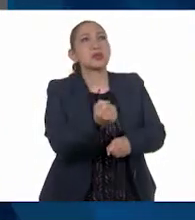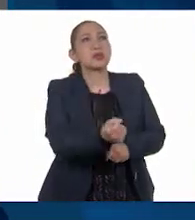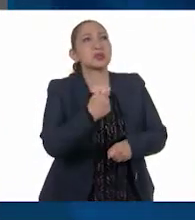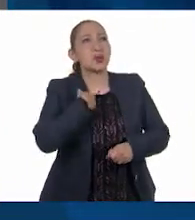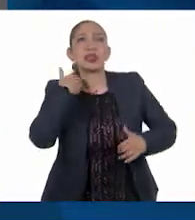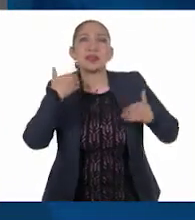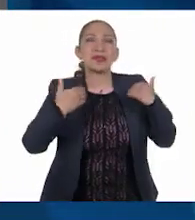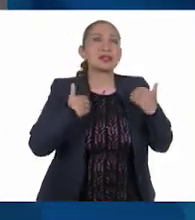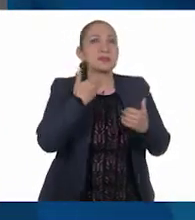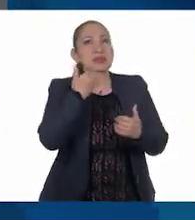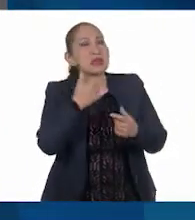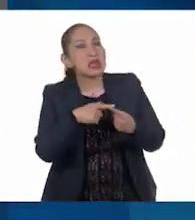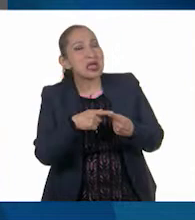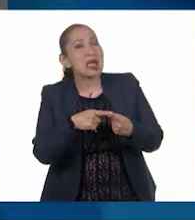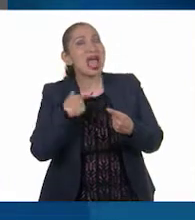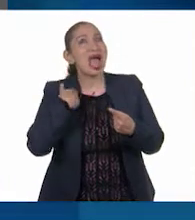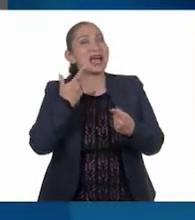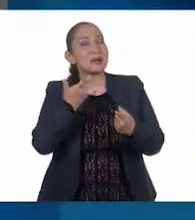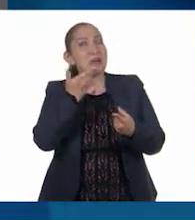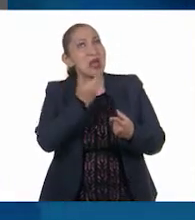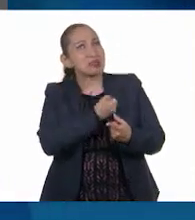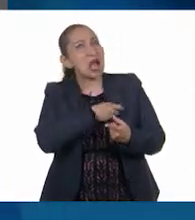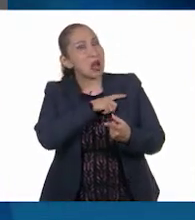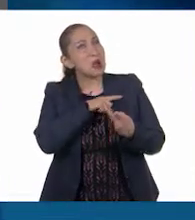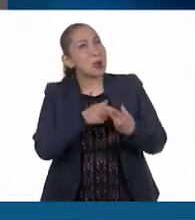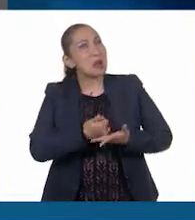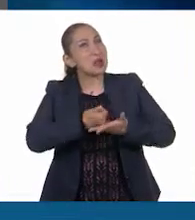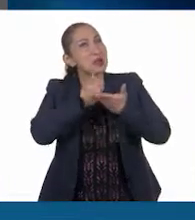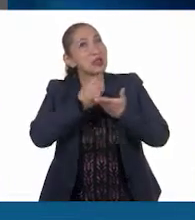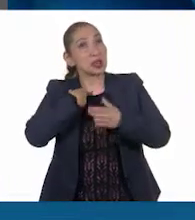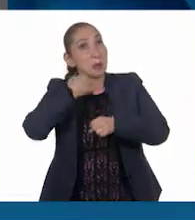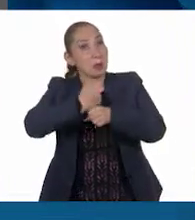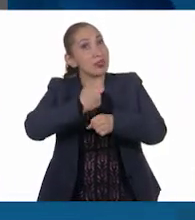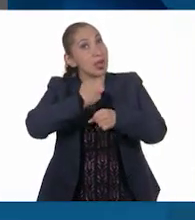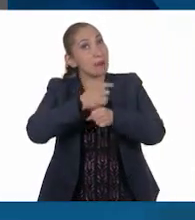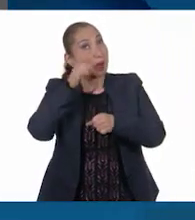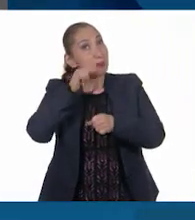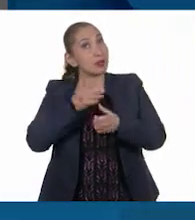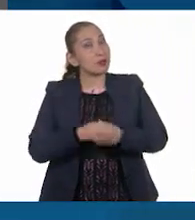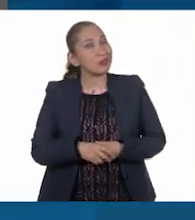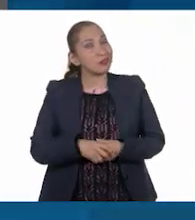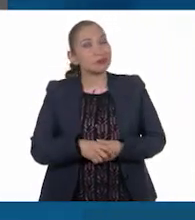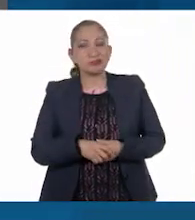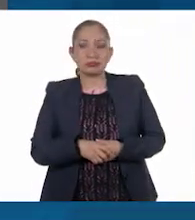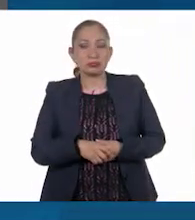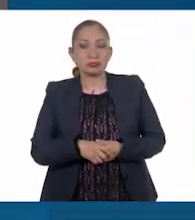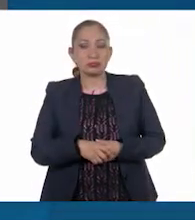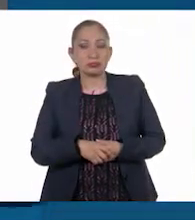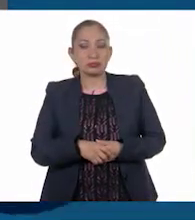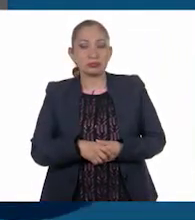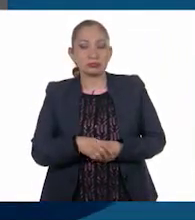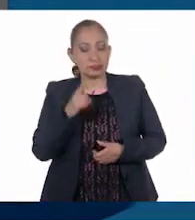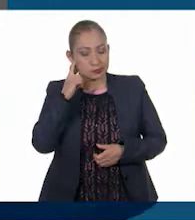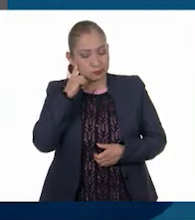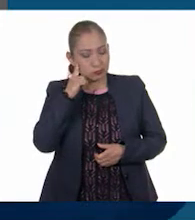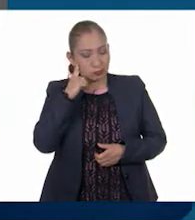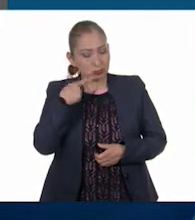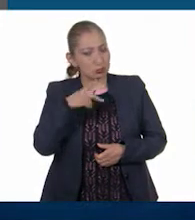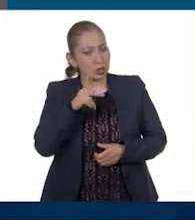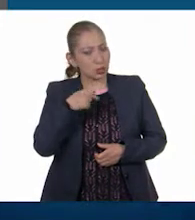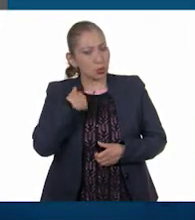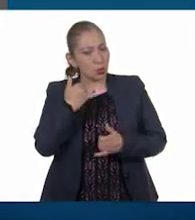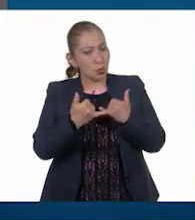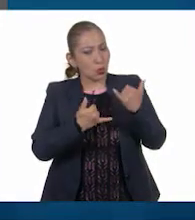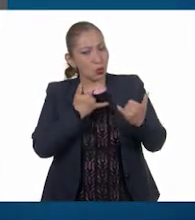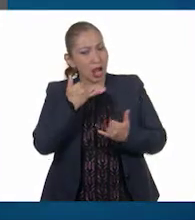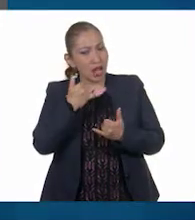voy a divertir. La diversión es sana. Y además voy a practicar. Y... Ay, pero si voy a jugar